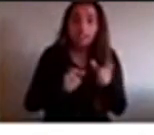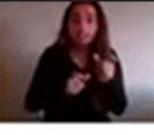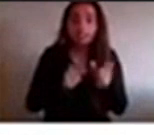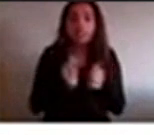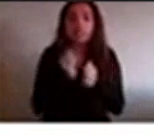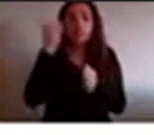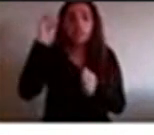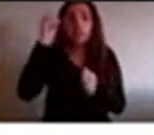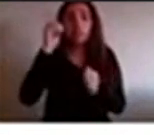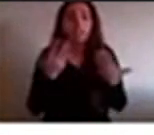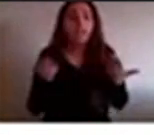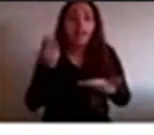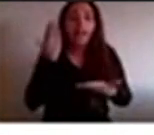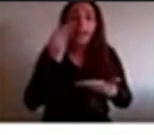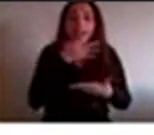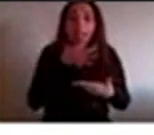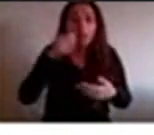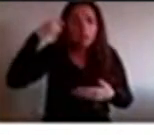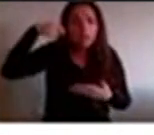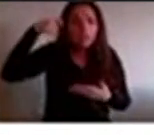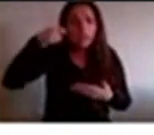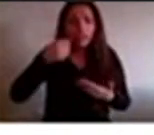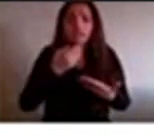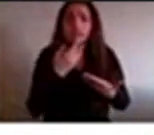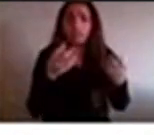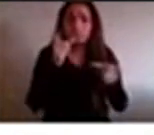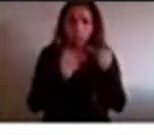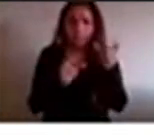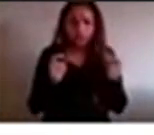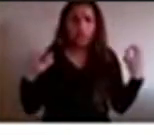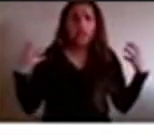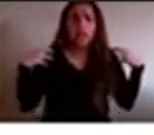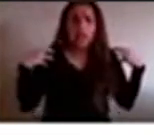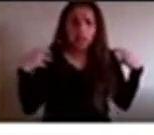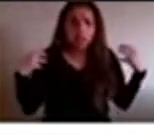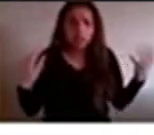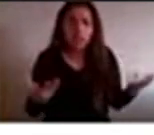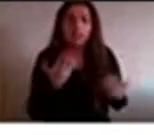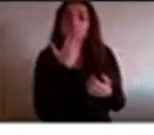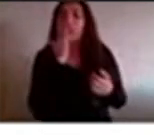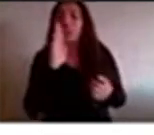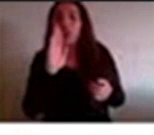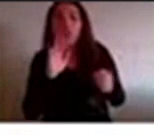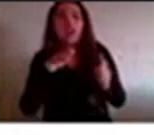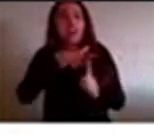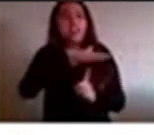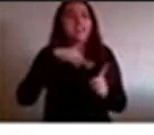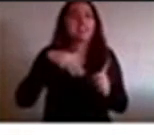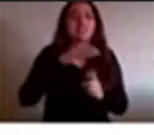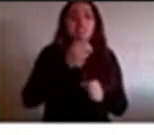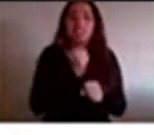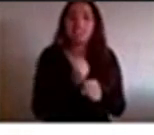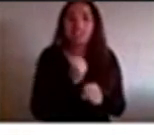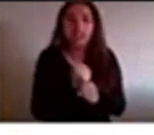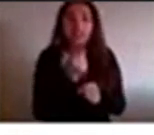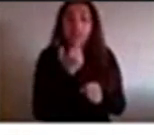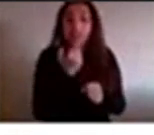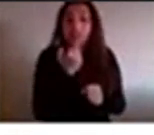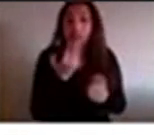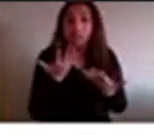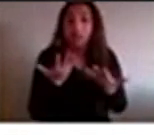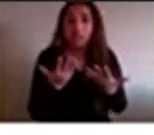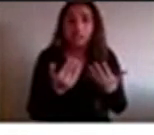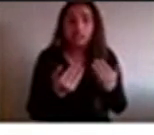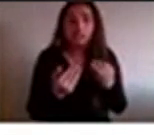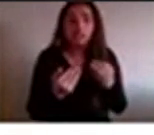como veníamos el video, son personas responsables, que mejoran el clima laboral, que la productividad inclusive de una empresa, y